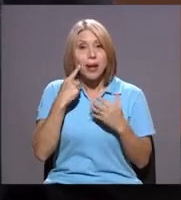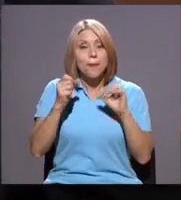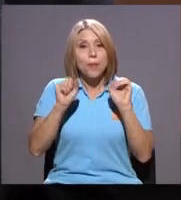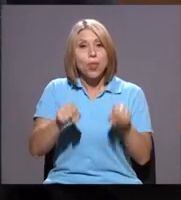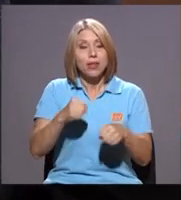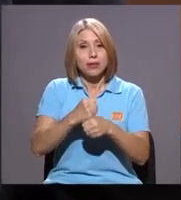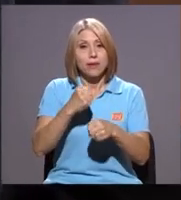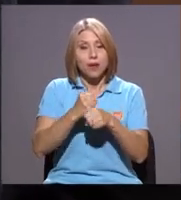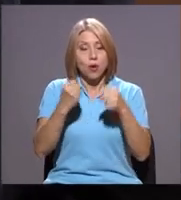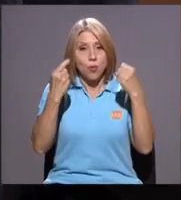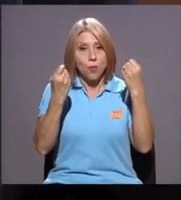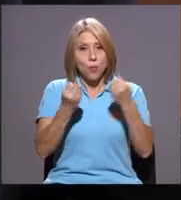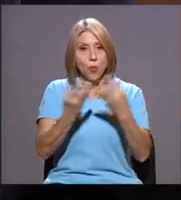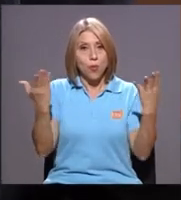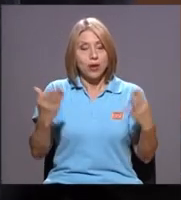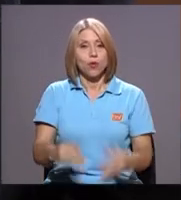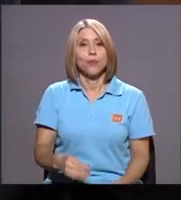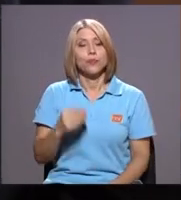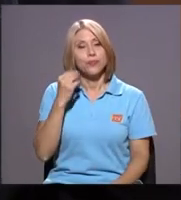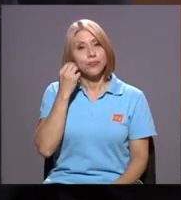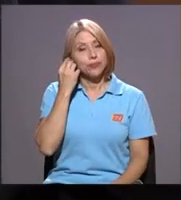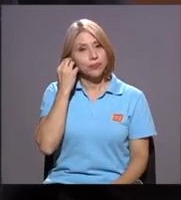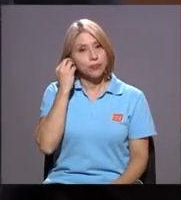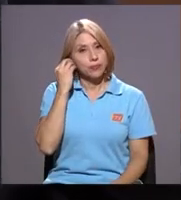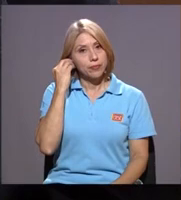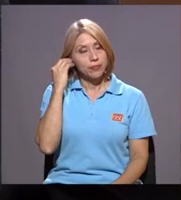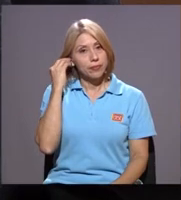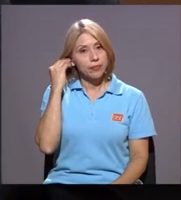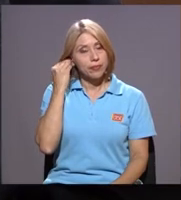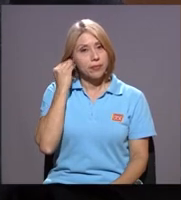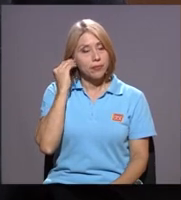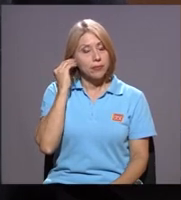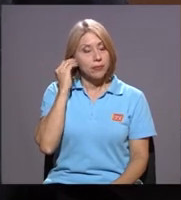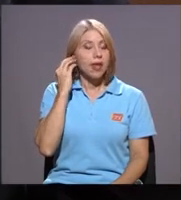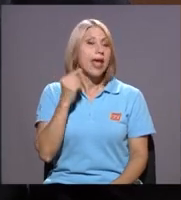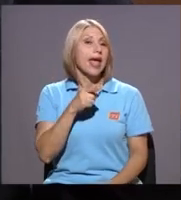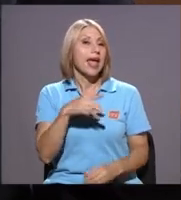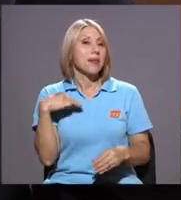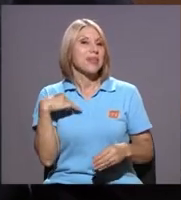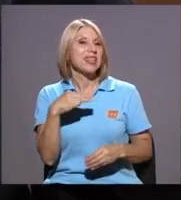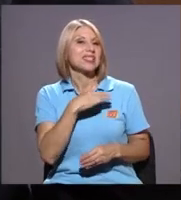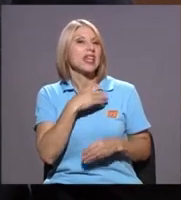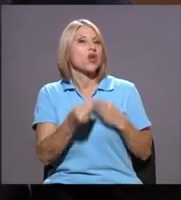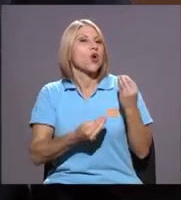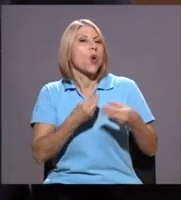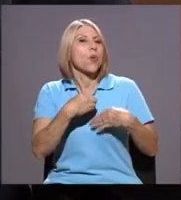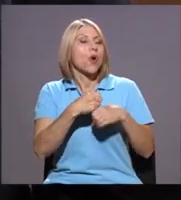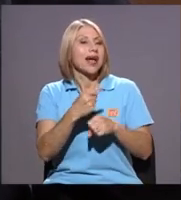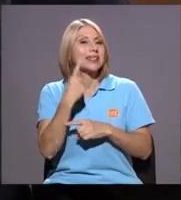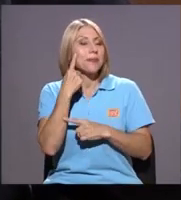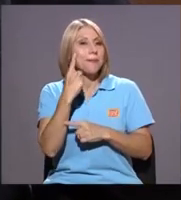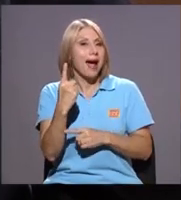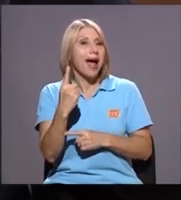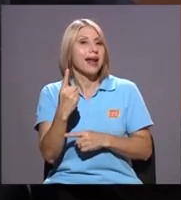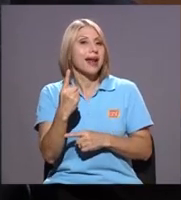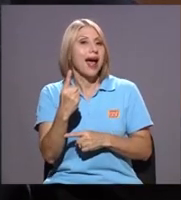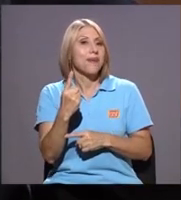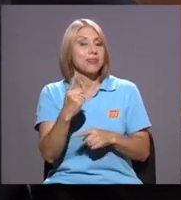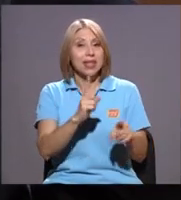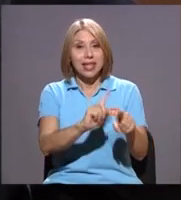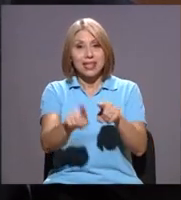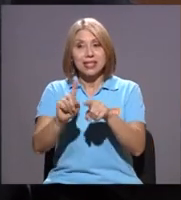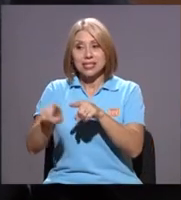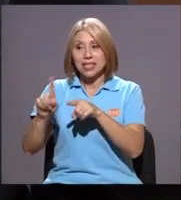pública. ¿Cómo hace el ministerio para poner juntas las inquietudes de los